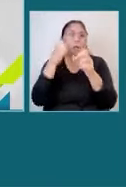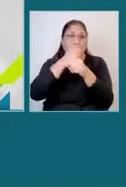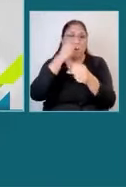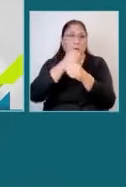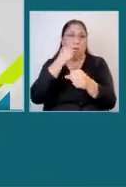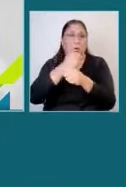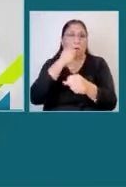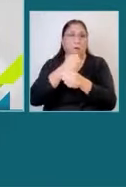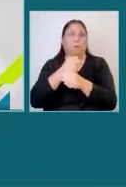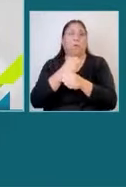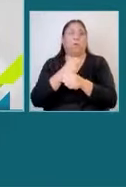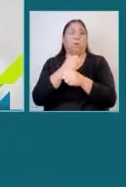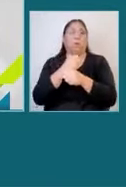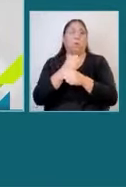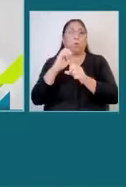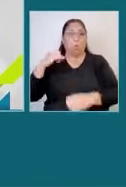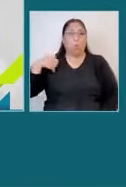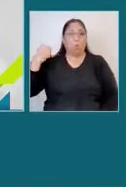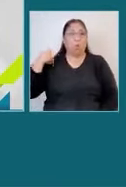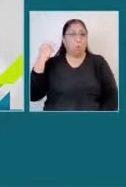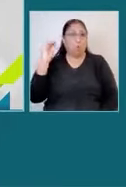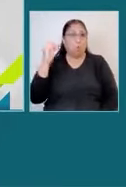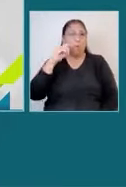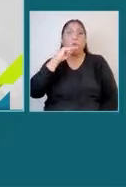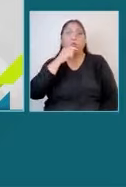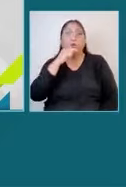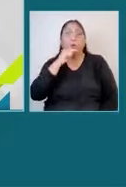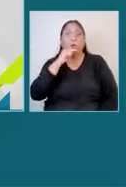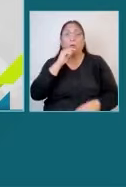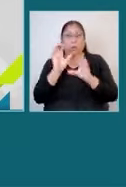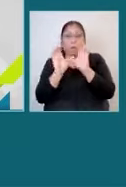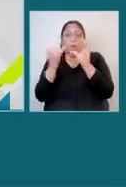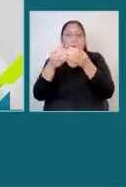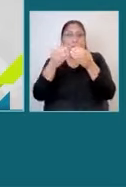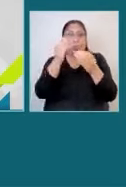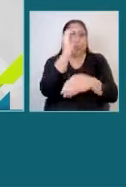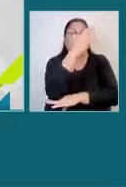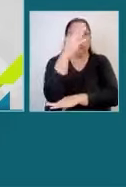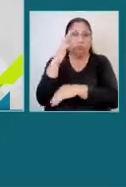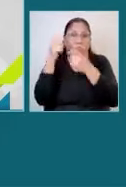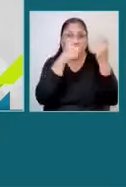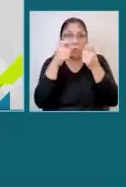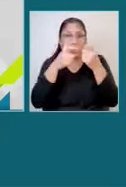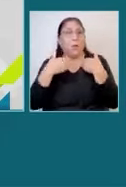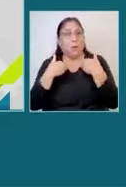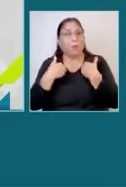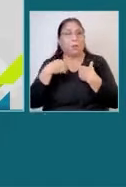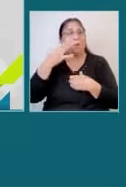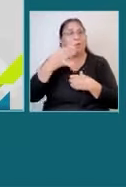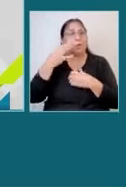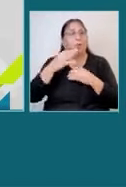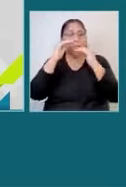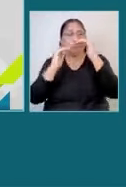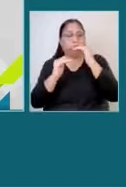trabajo con jóvenes mujeres en el sector forestal, en donde tenemos todavía una deuda muy